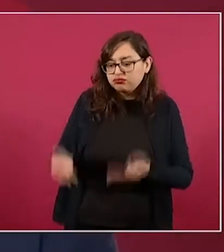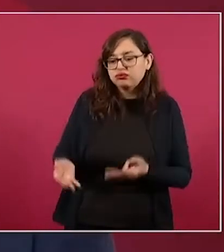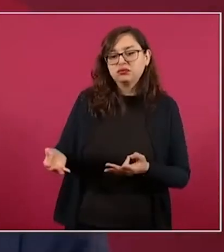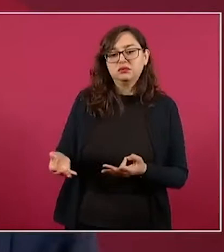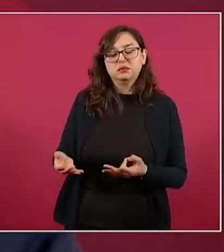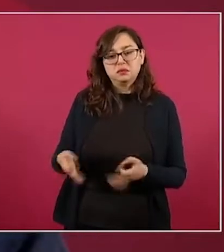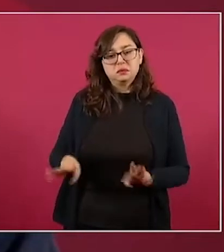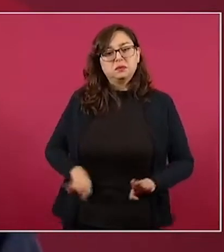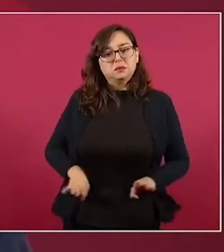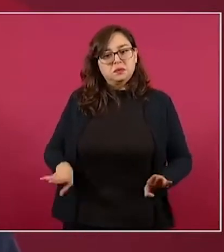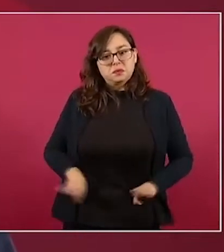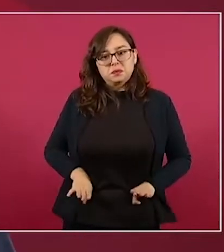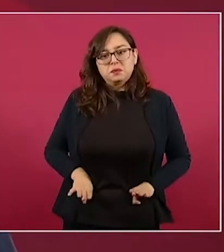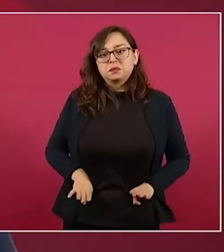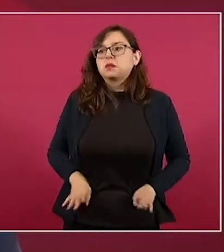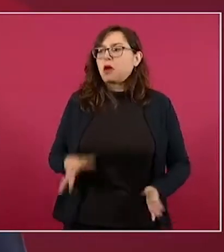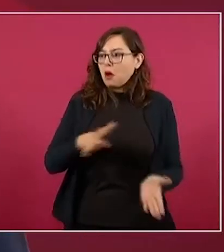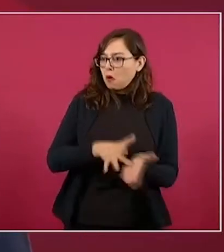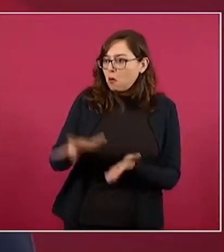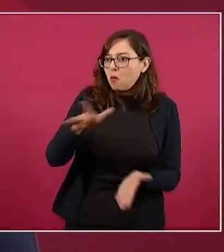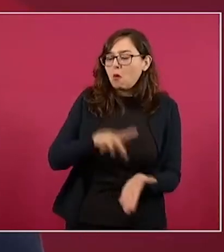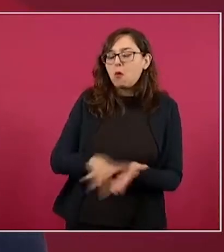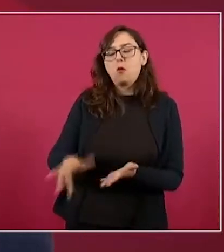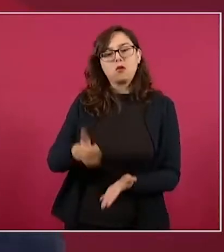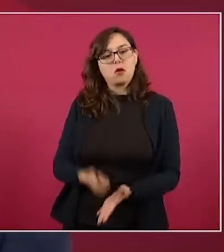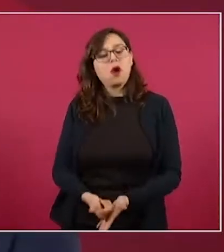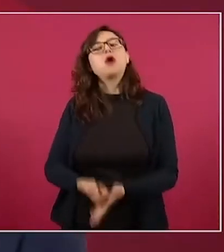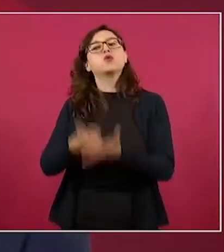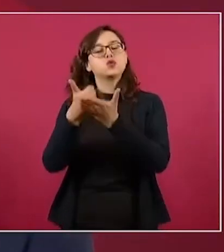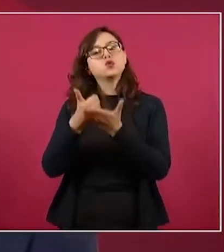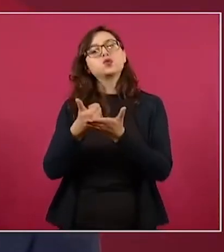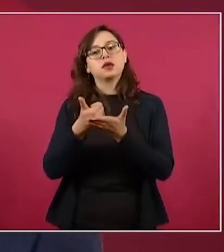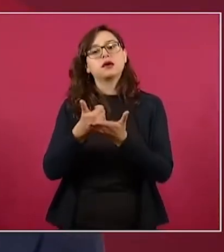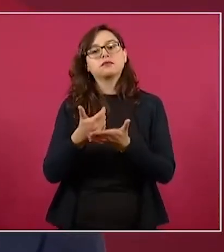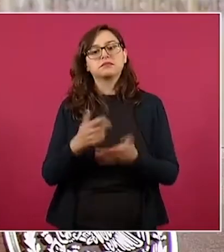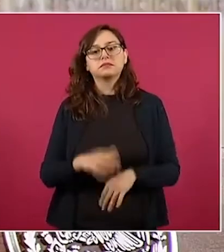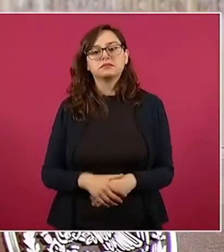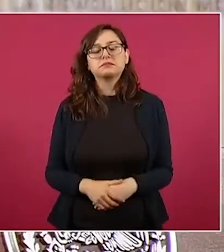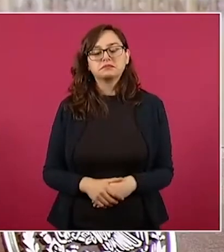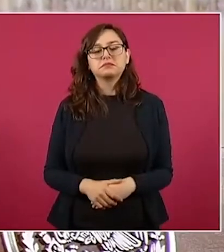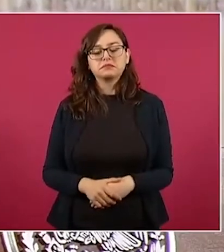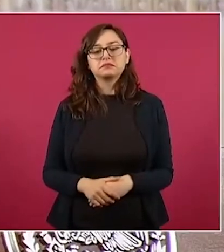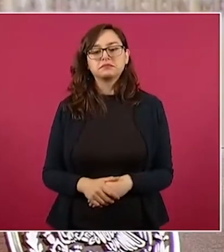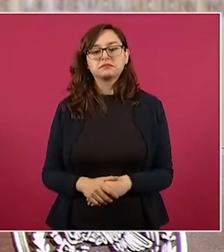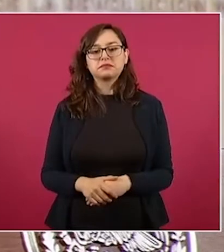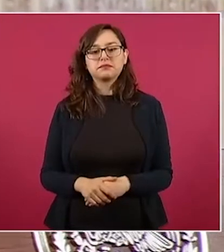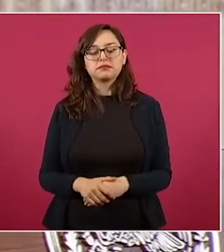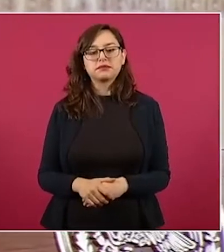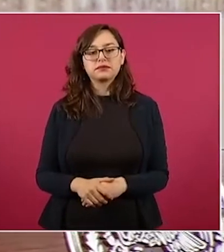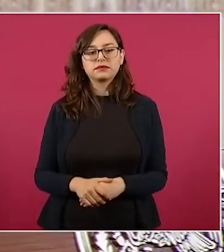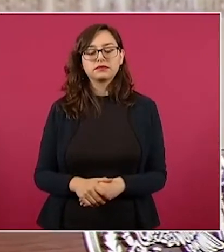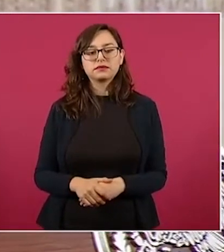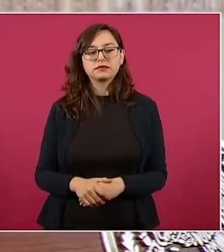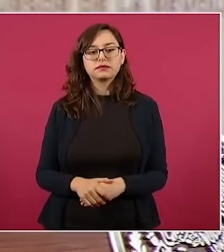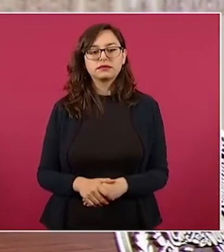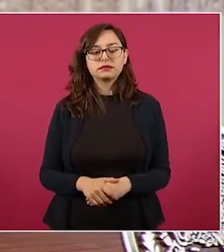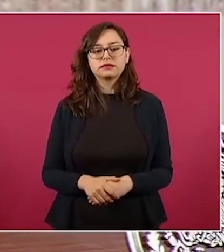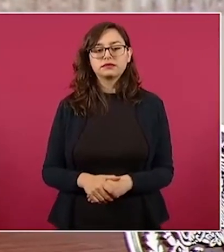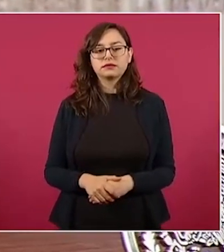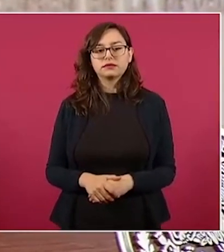muy solidaria muy fraterna y le ha dado y